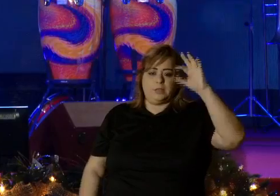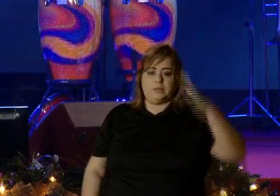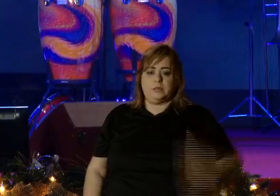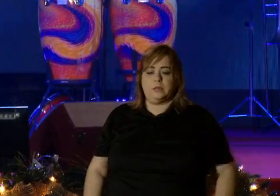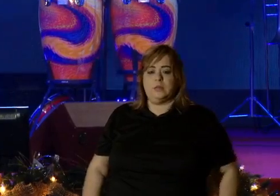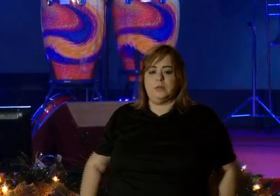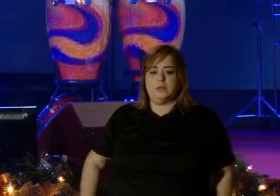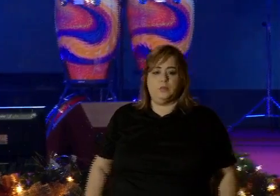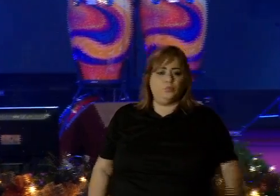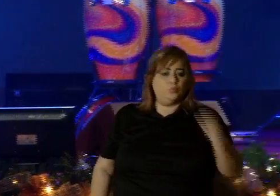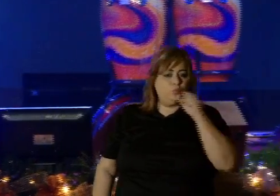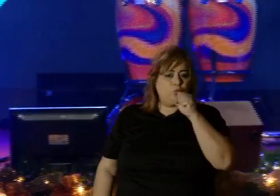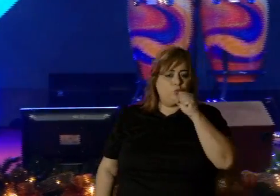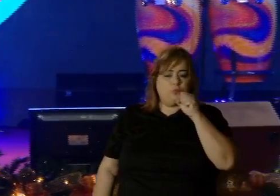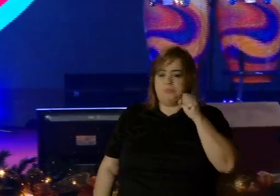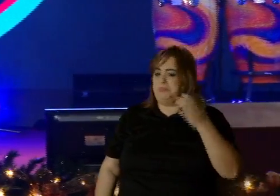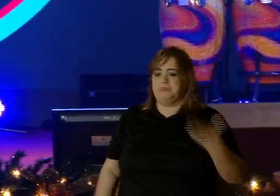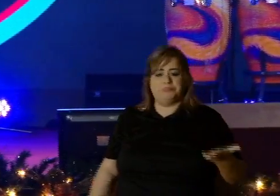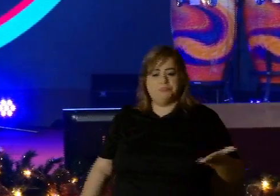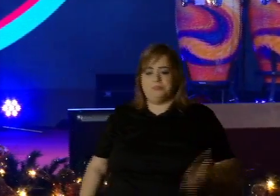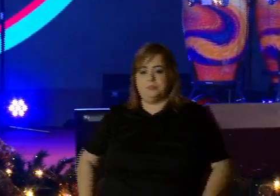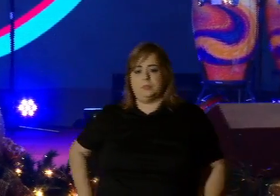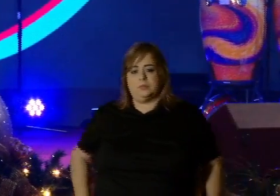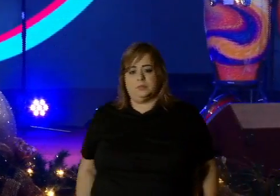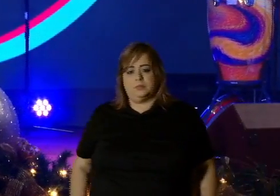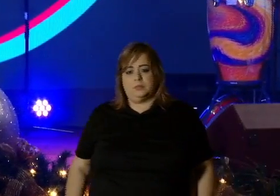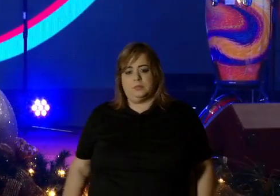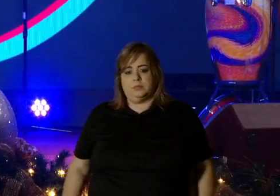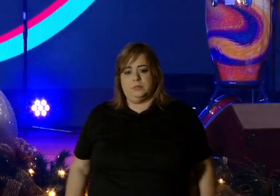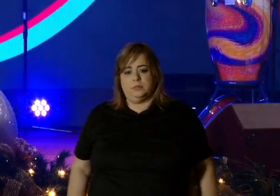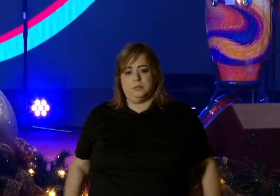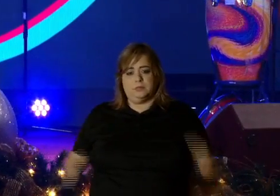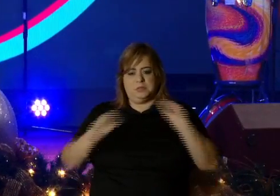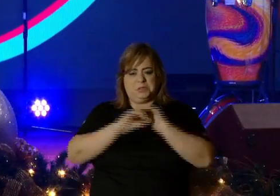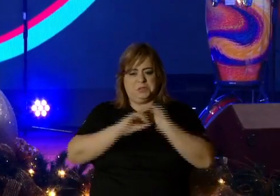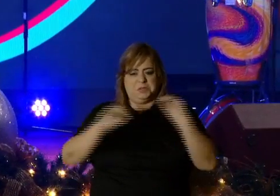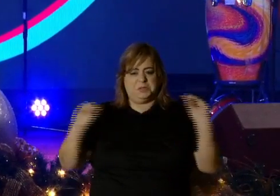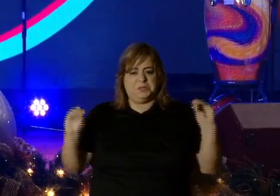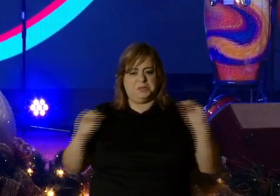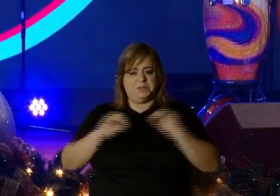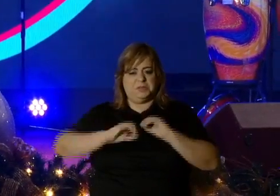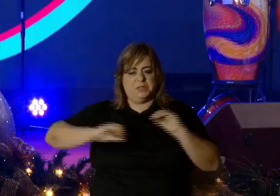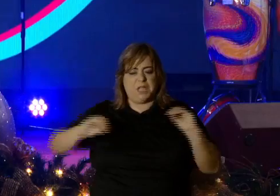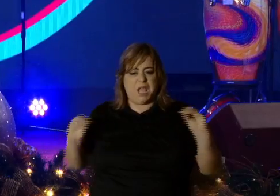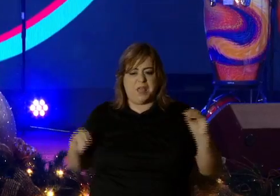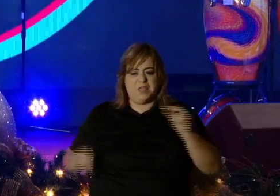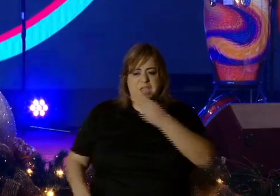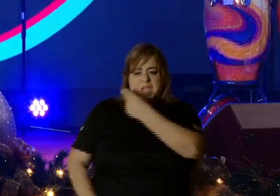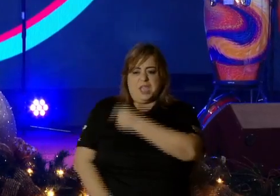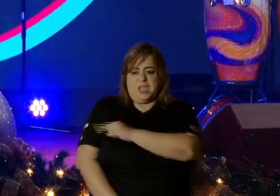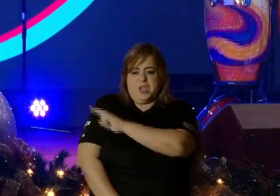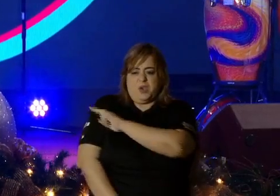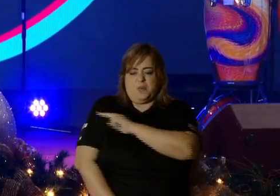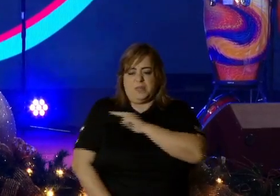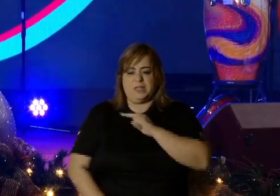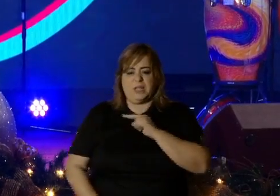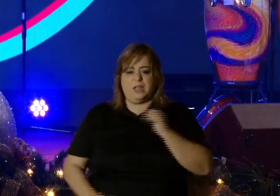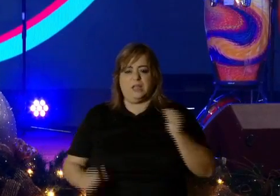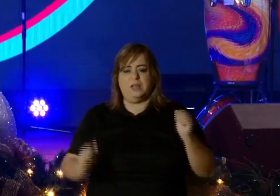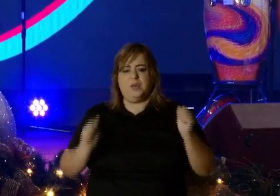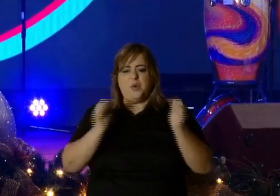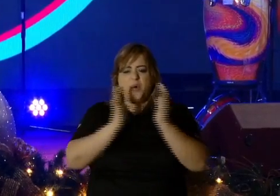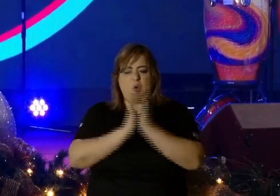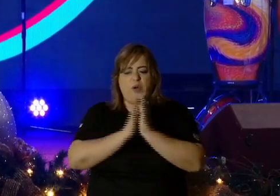por los micrófonos. Yo no entiendo esto. Y no había alguien en todo el hospital que orara con nosotros. Nosotros dos nada